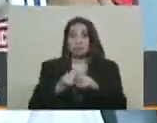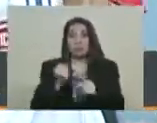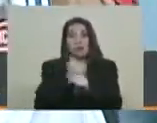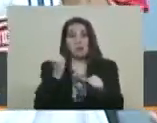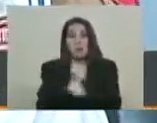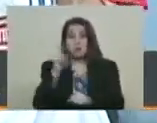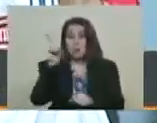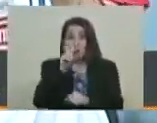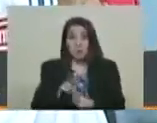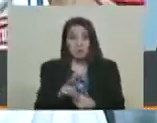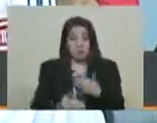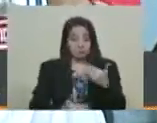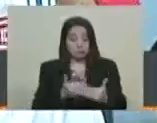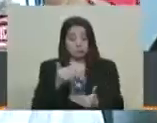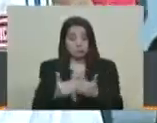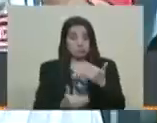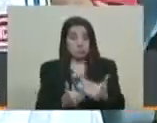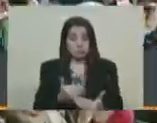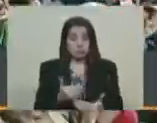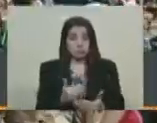Venezuela, paso a paso,